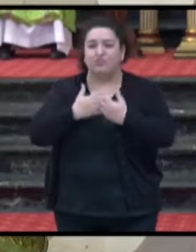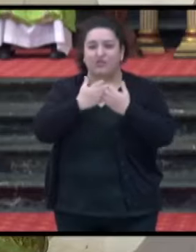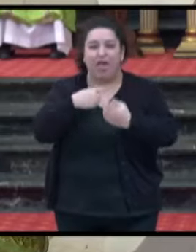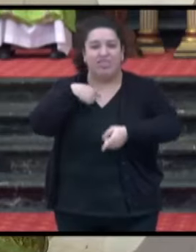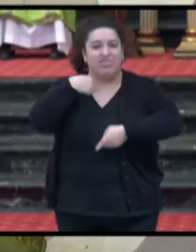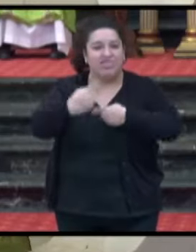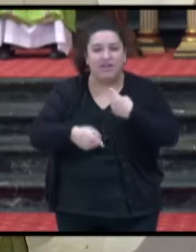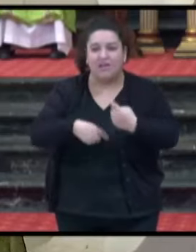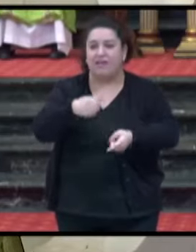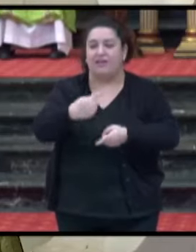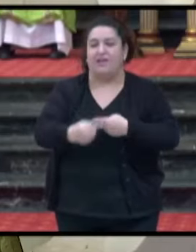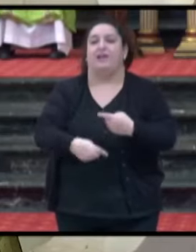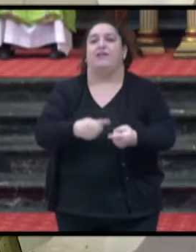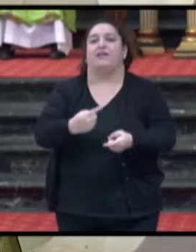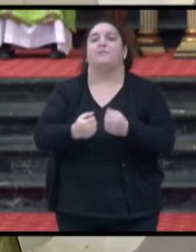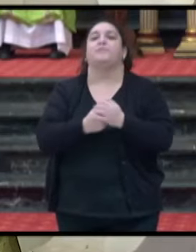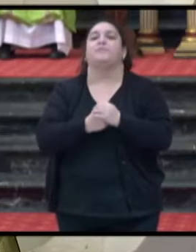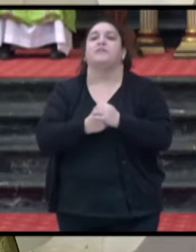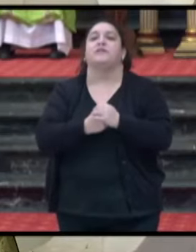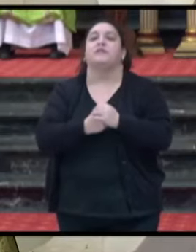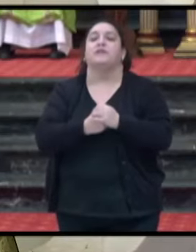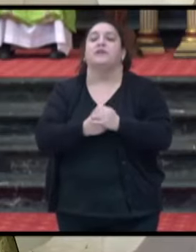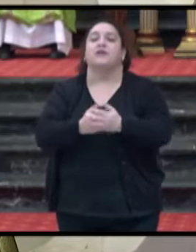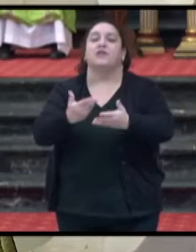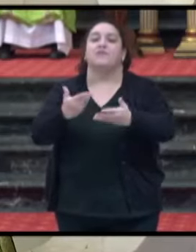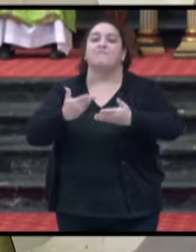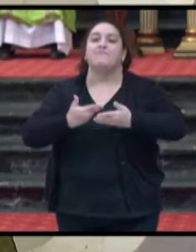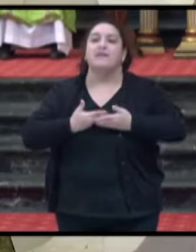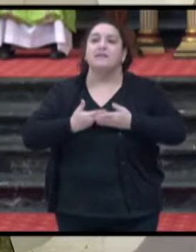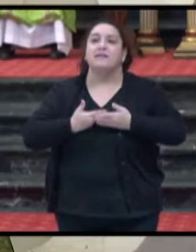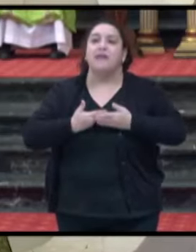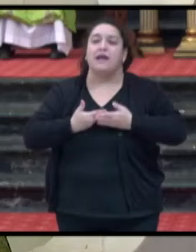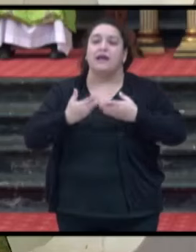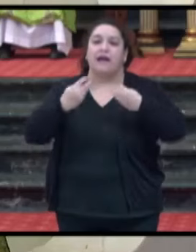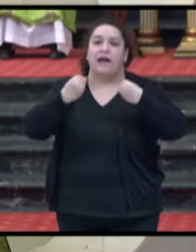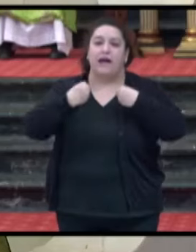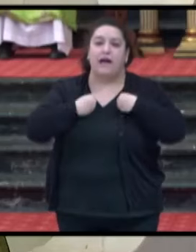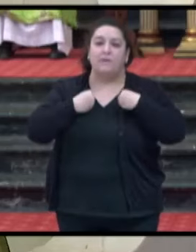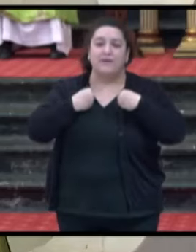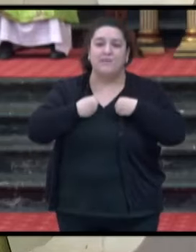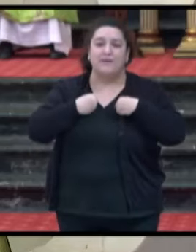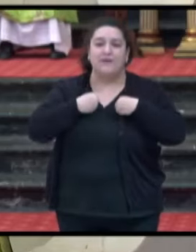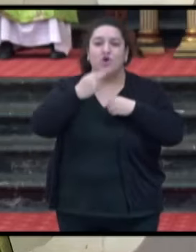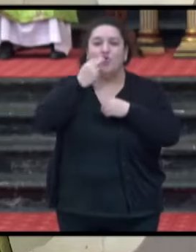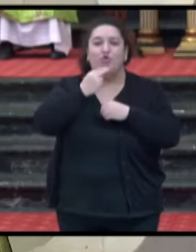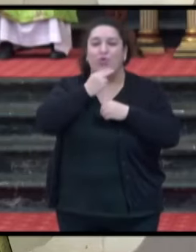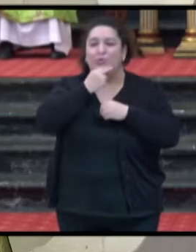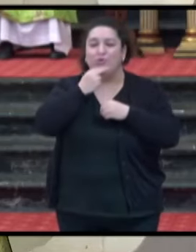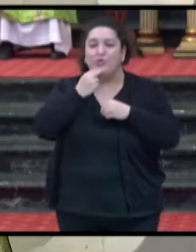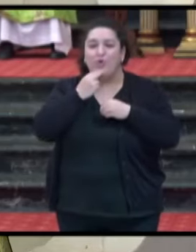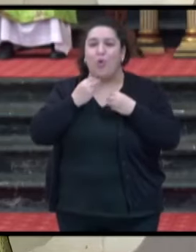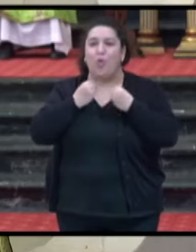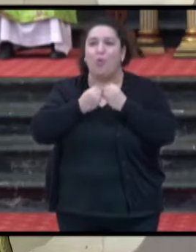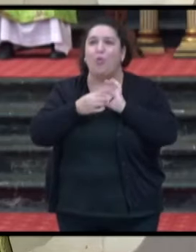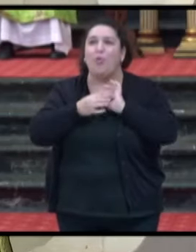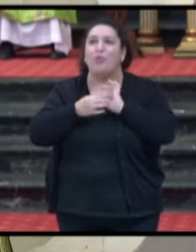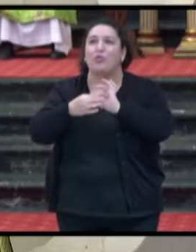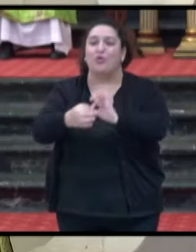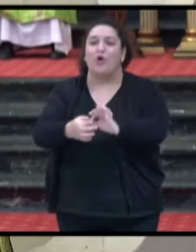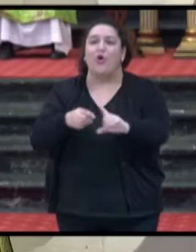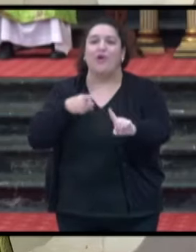toda la vida y que nos invita a vivir esta Comunión con él para ser